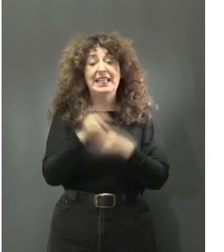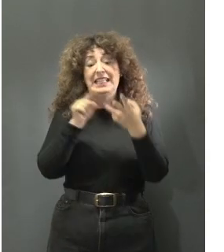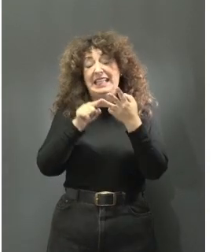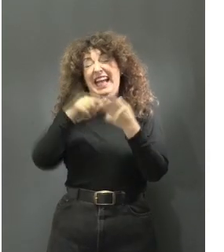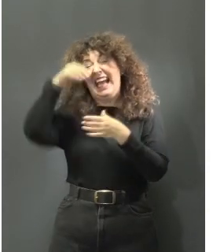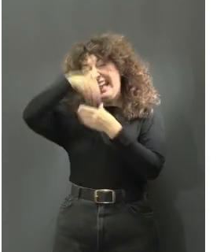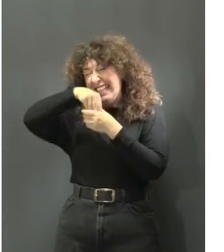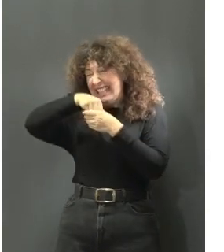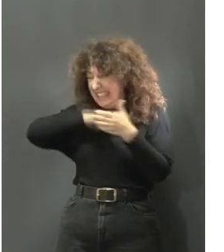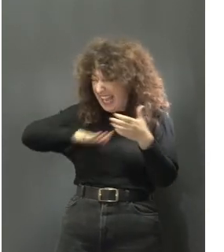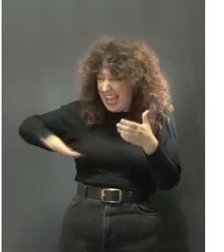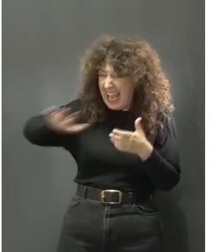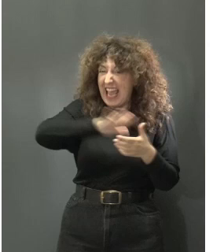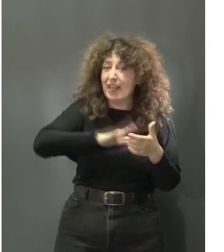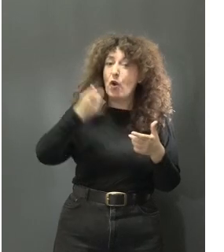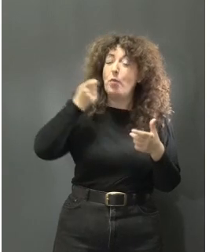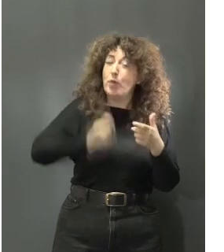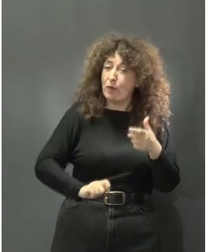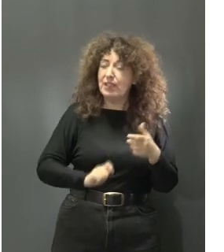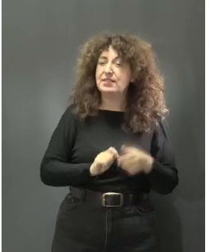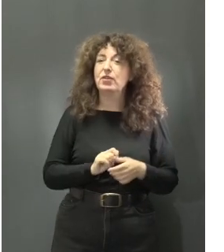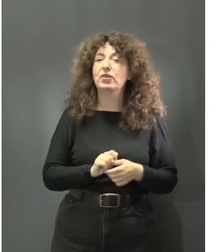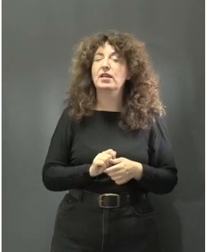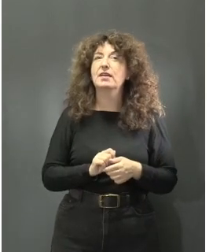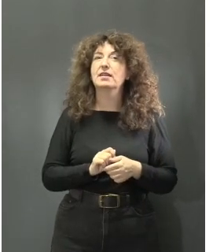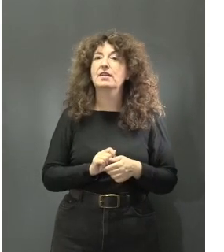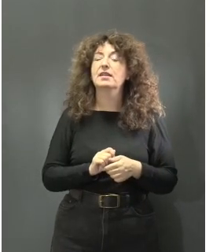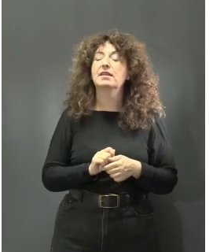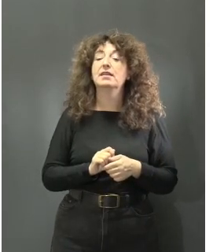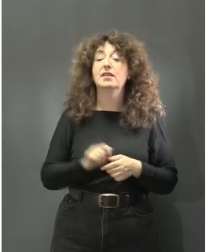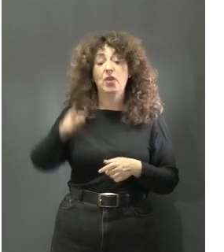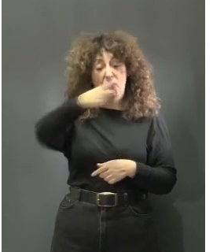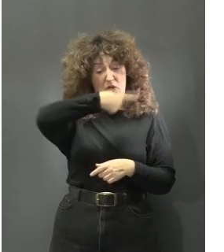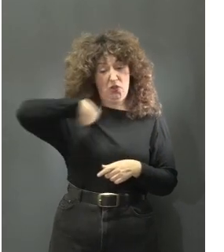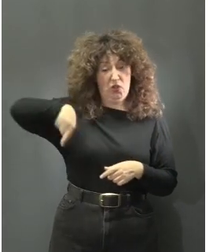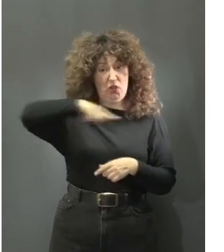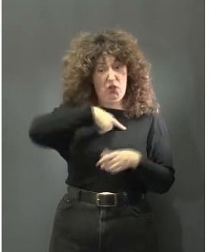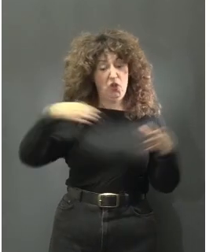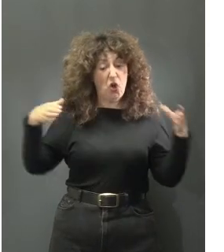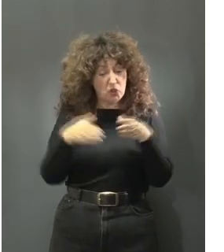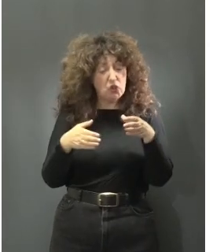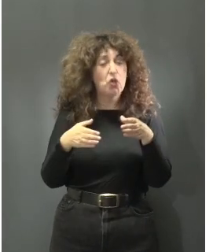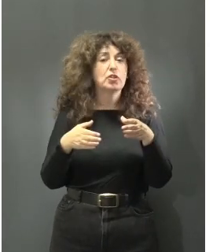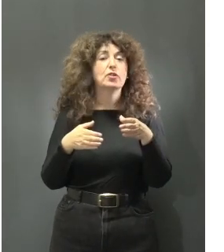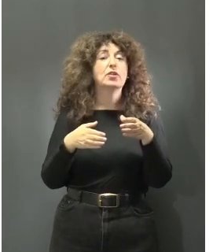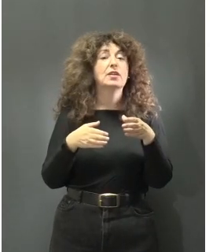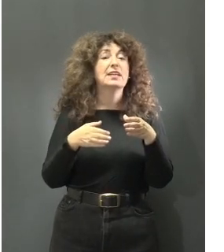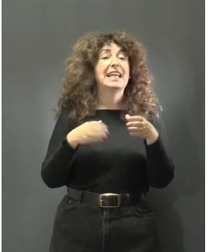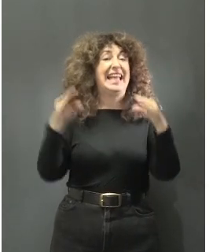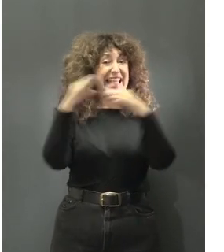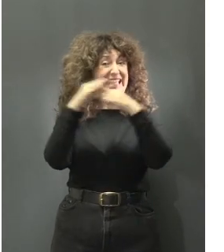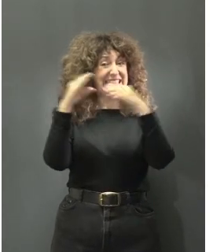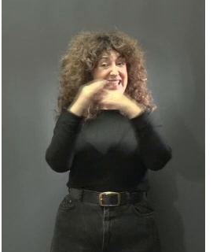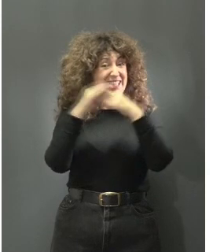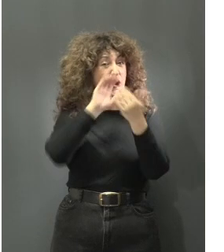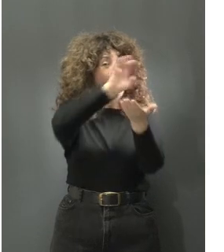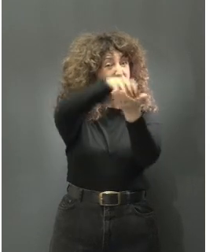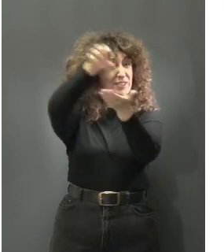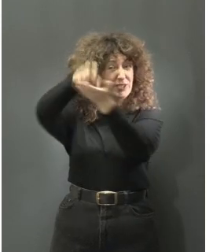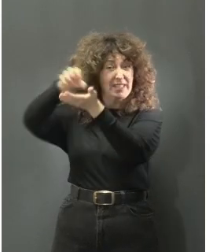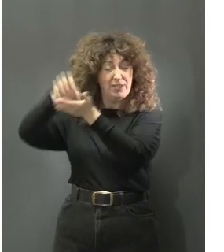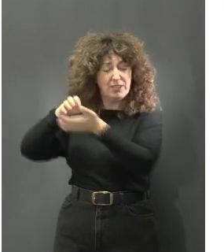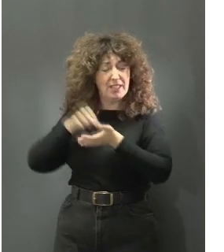más profesional, que yo creo que ya eso es otro campo, el que nosotros, desde los centros de IMSESO, pues el que podamos